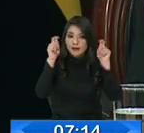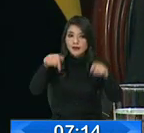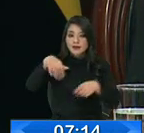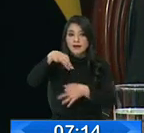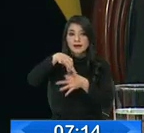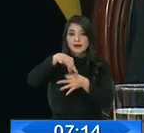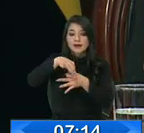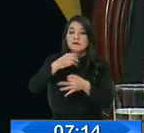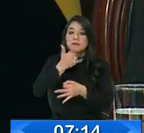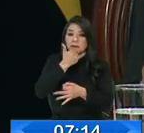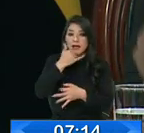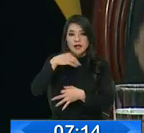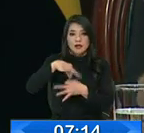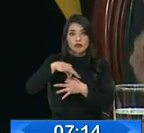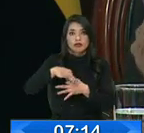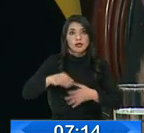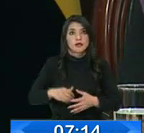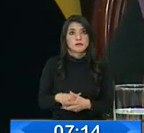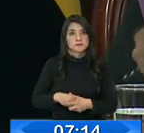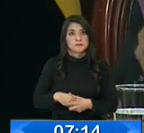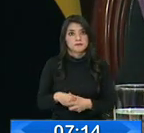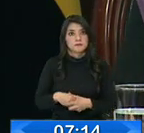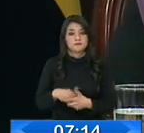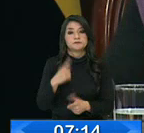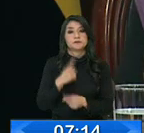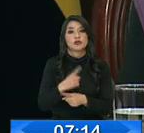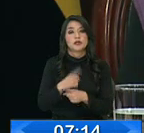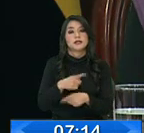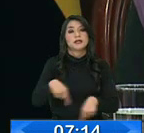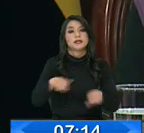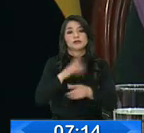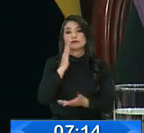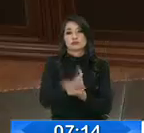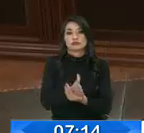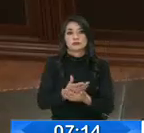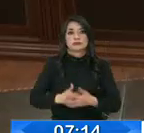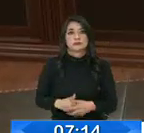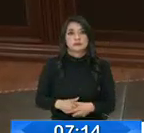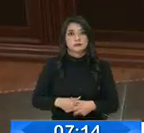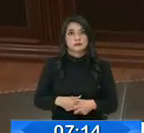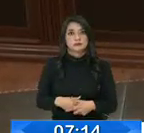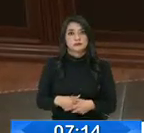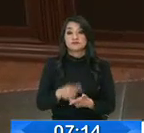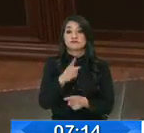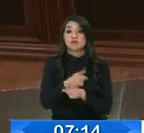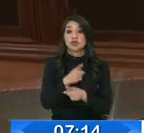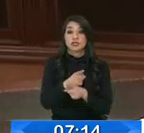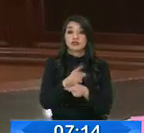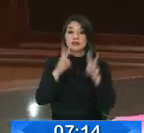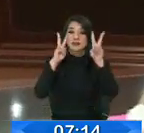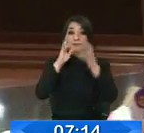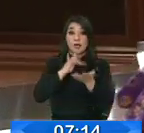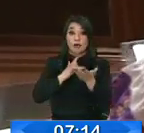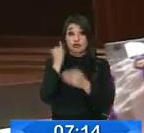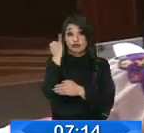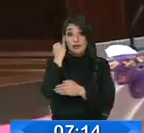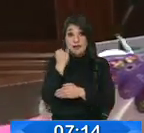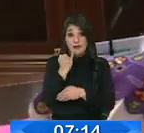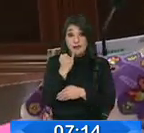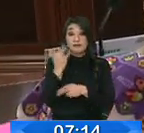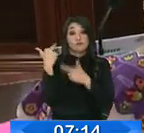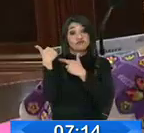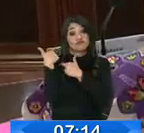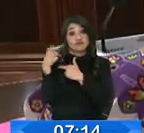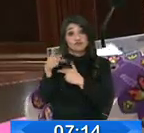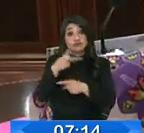infracción electoral y de esa manera se declare la nulidad. Con esto, el caso Arroz Verde dejaría de ser responsabilidad